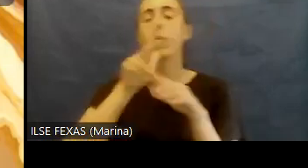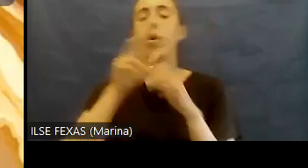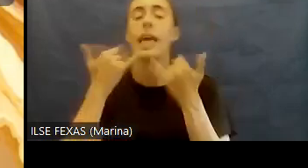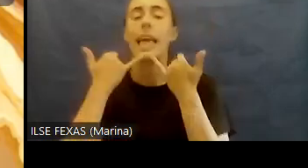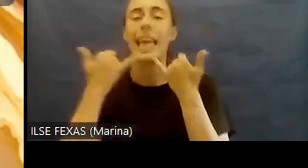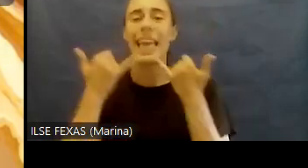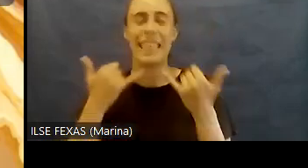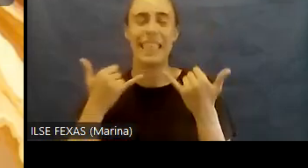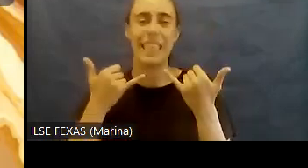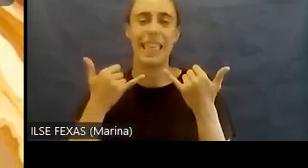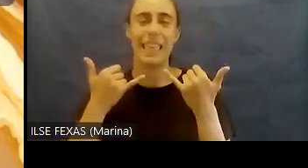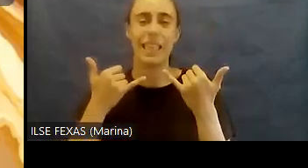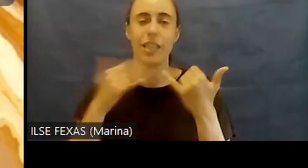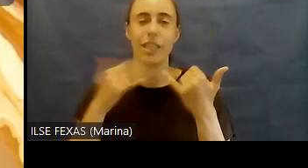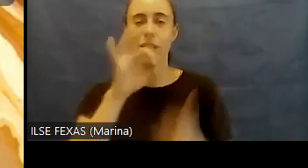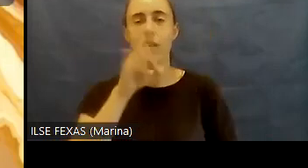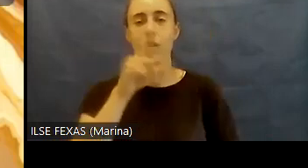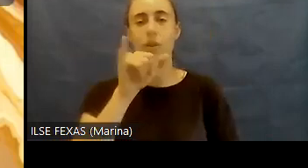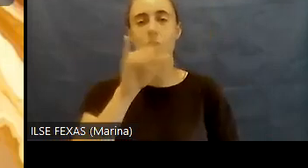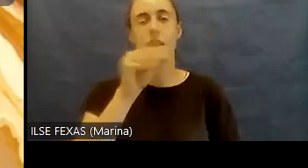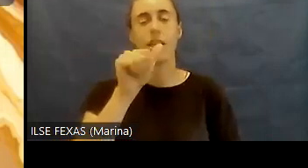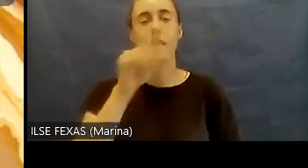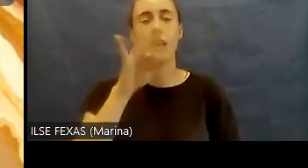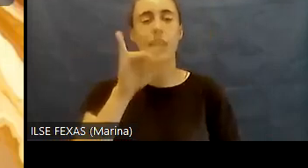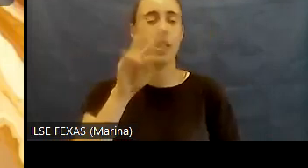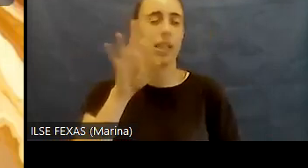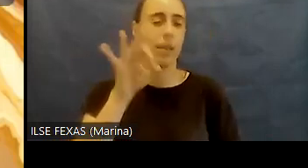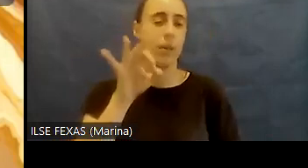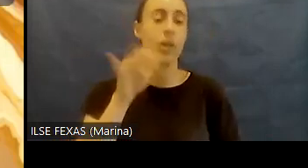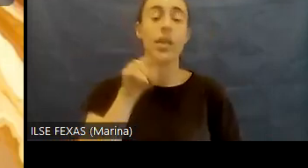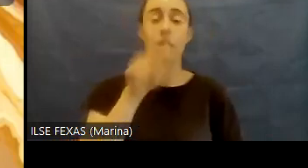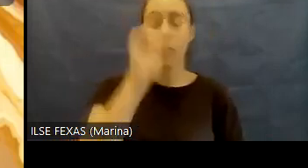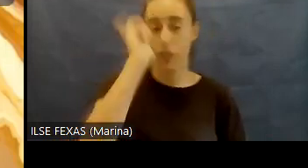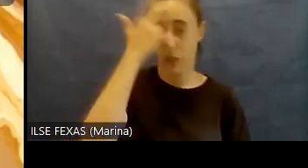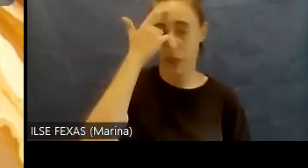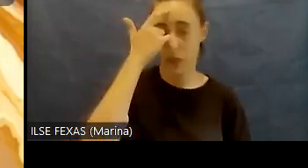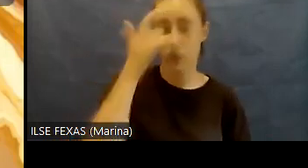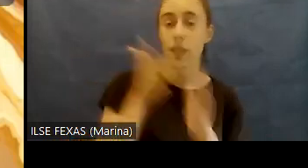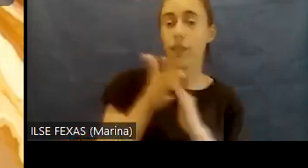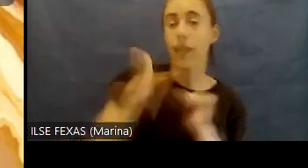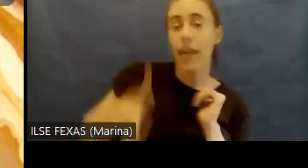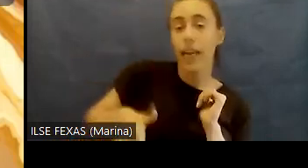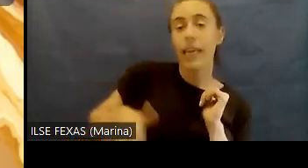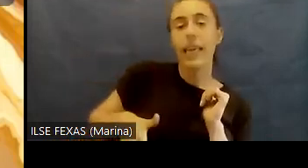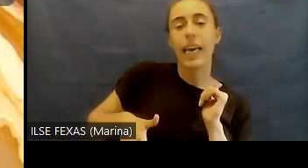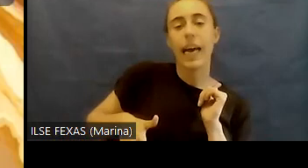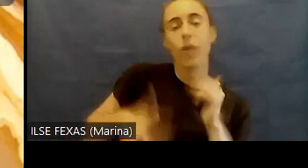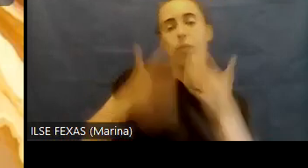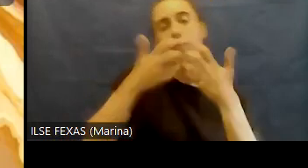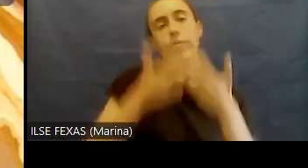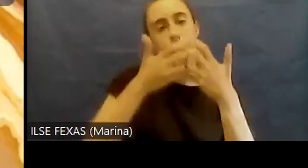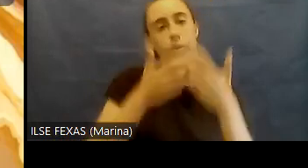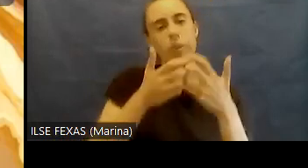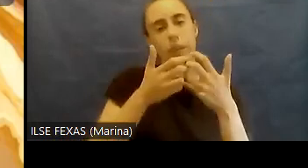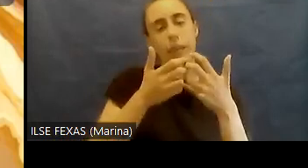oxidativo. Entonces, siempre que encontréis el concepto de esteatosis hepática, se trata de un hígado que no funciona completamente